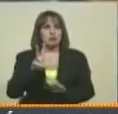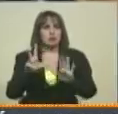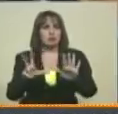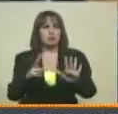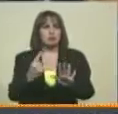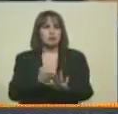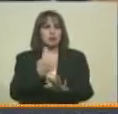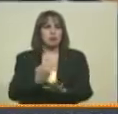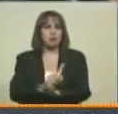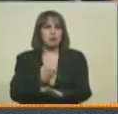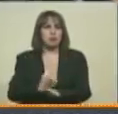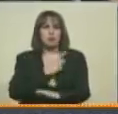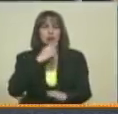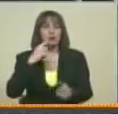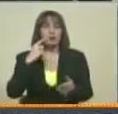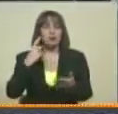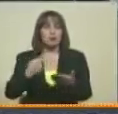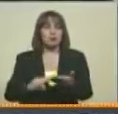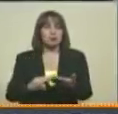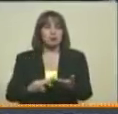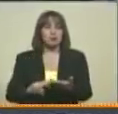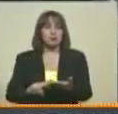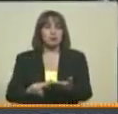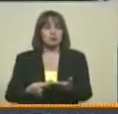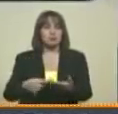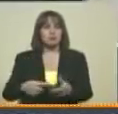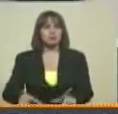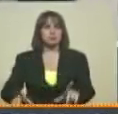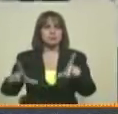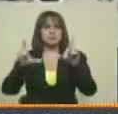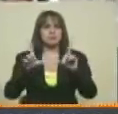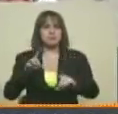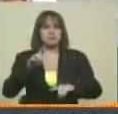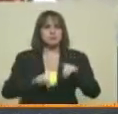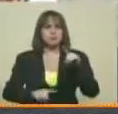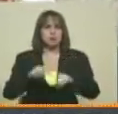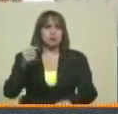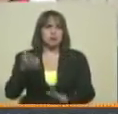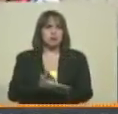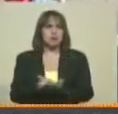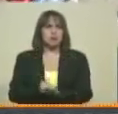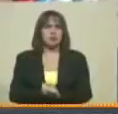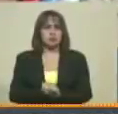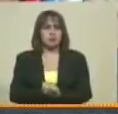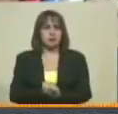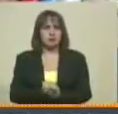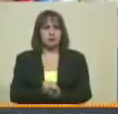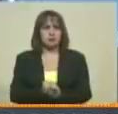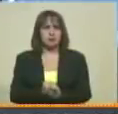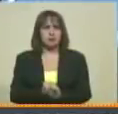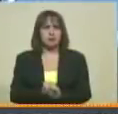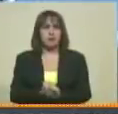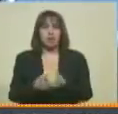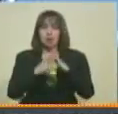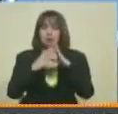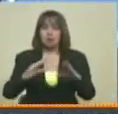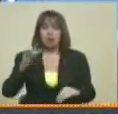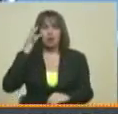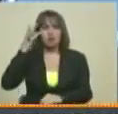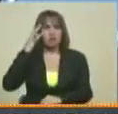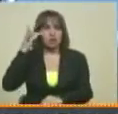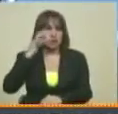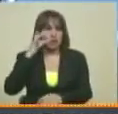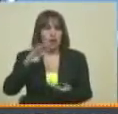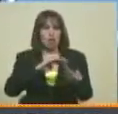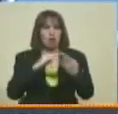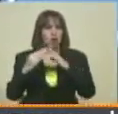el nombramiento, la acreditación oficial de todos los fiscales comuneros de los